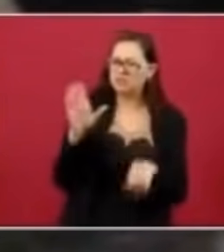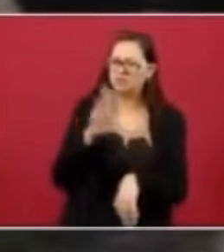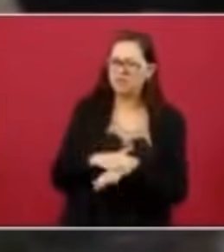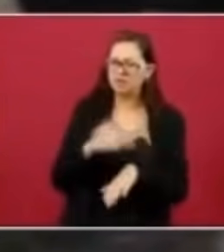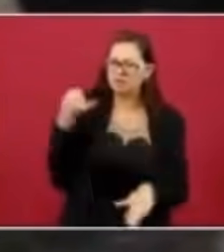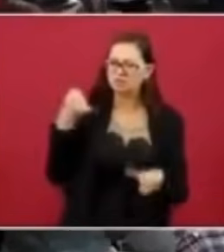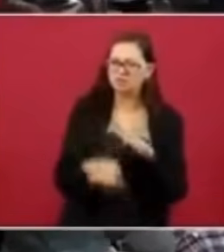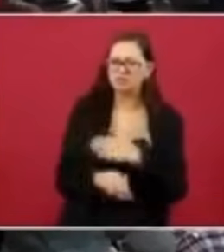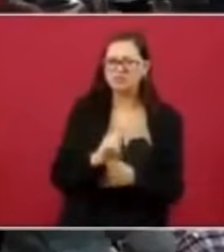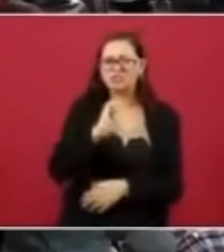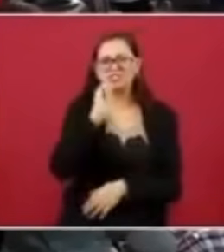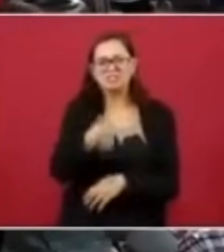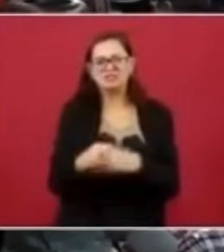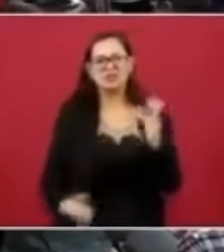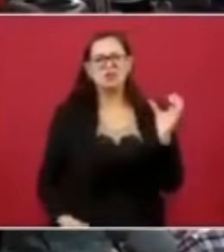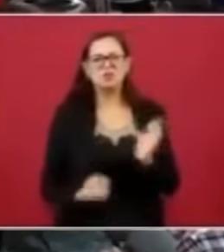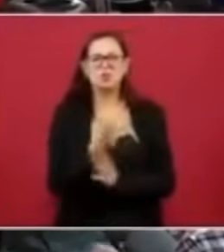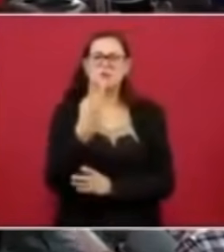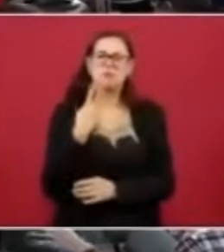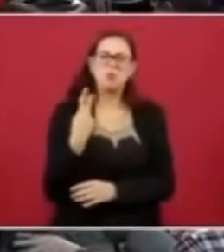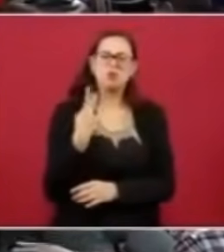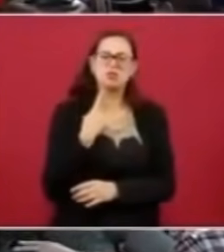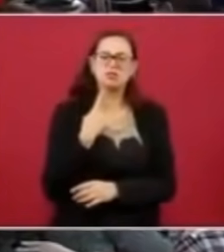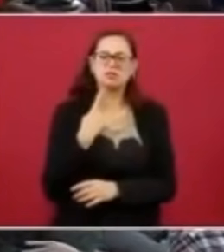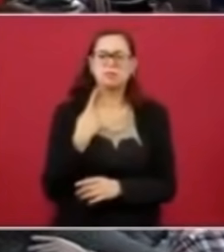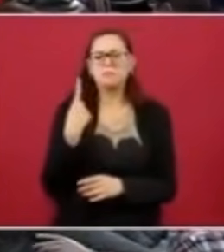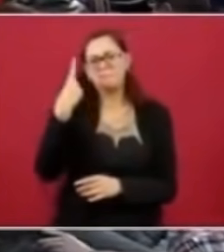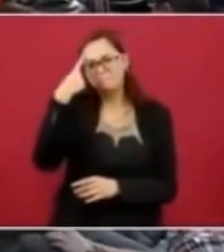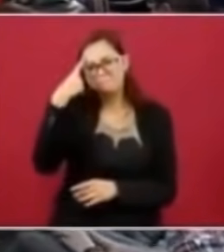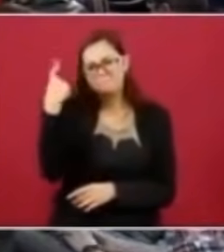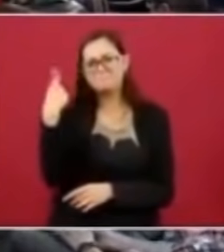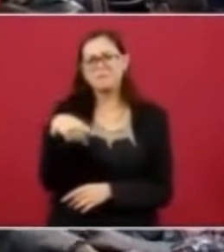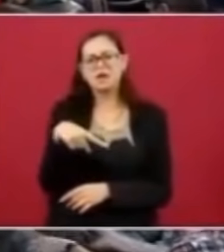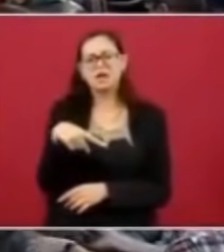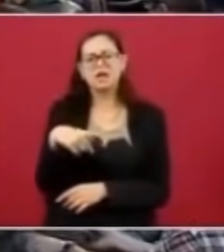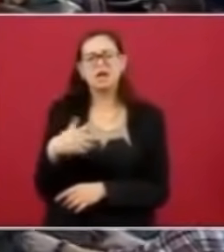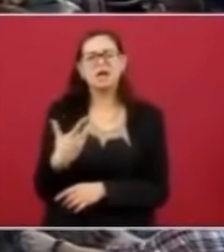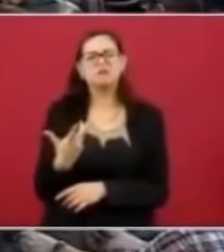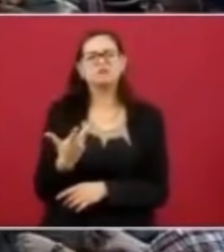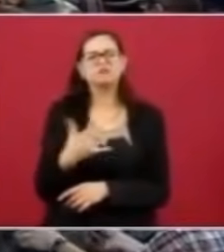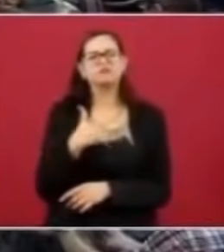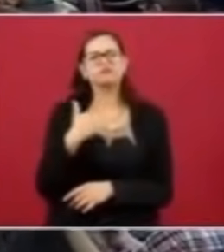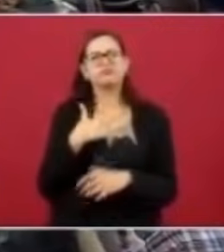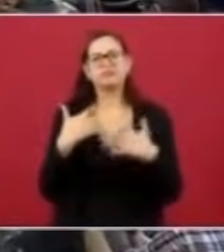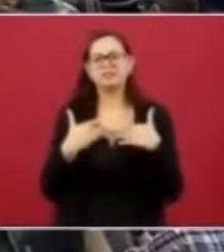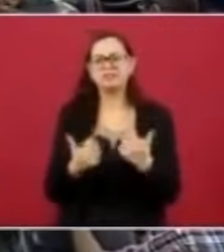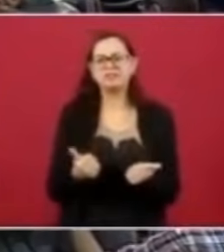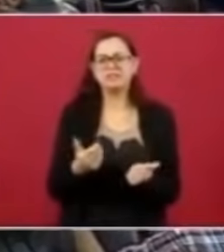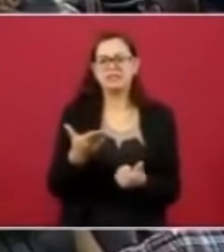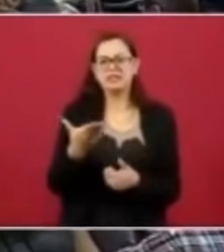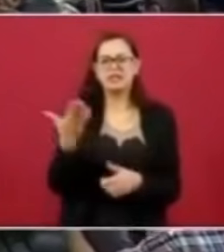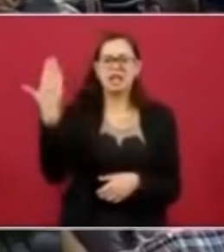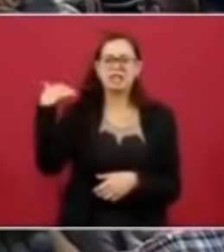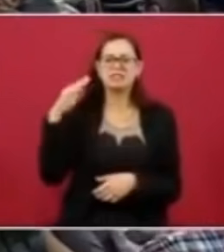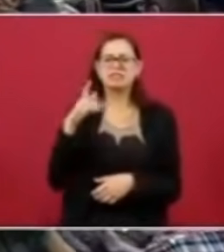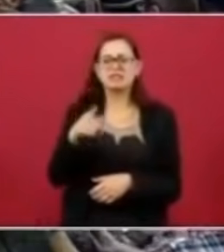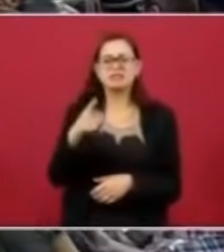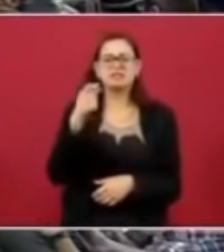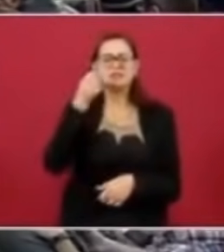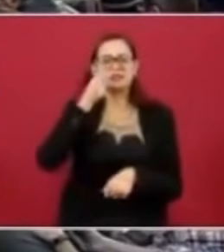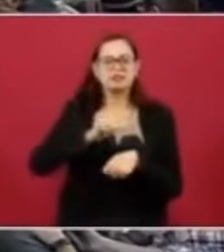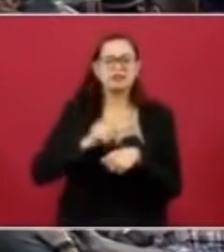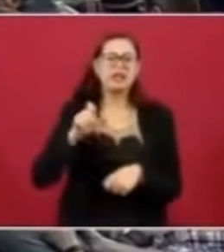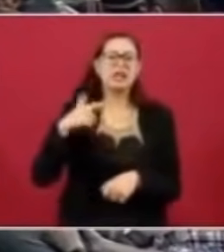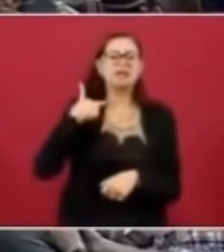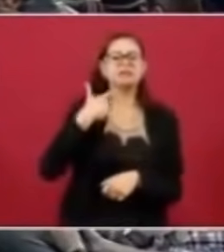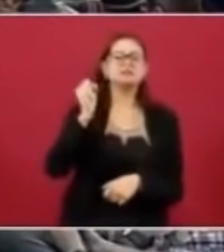será esta nueva política de combate a las drogas, en el sentido en el que cuando fue senadora, la secretaria,